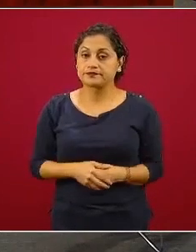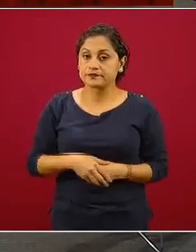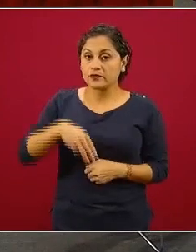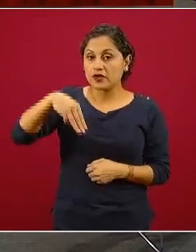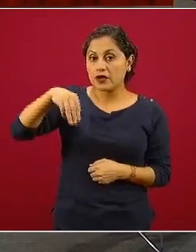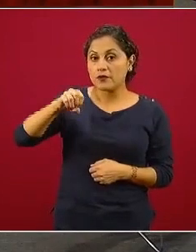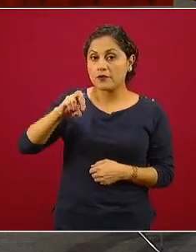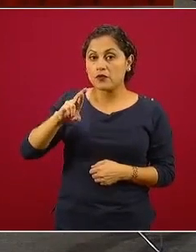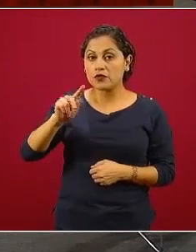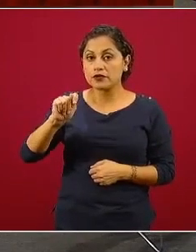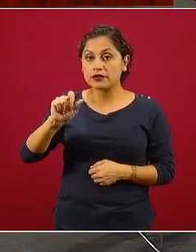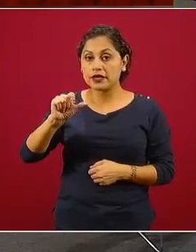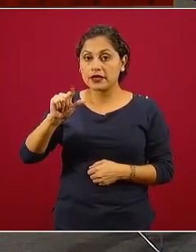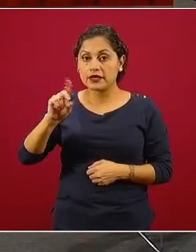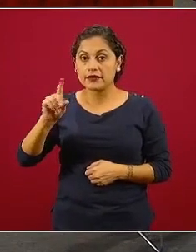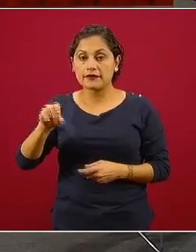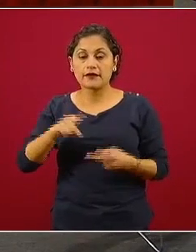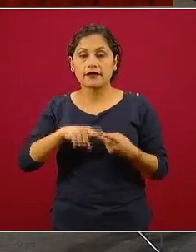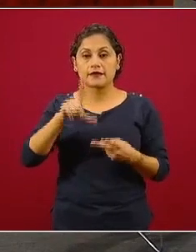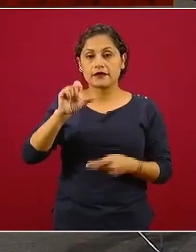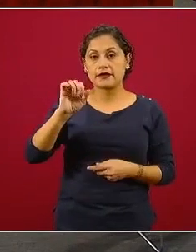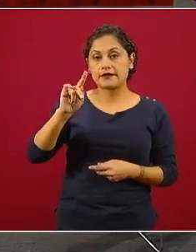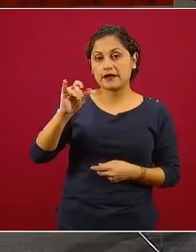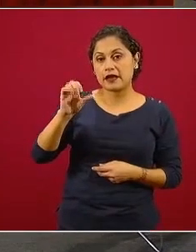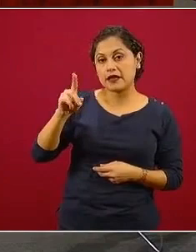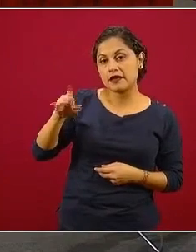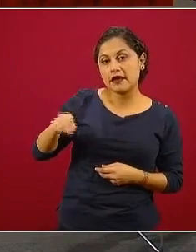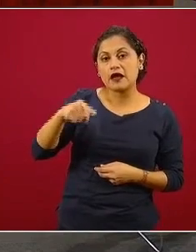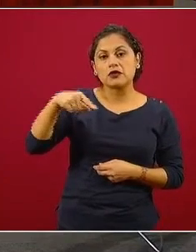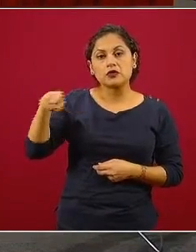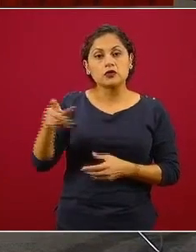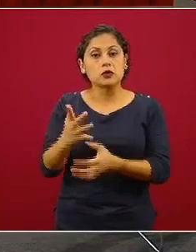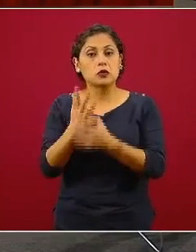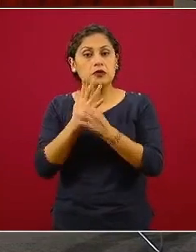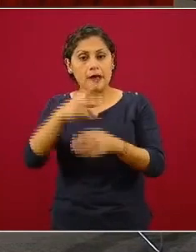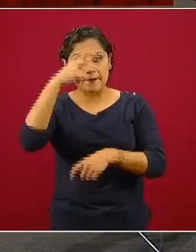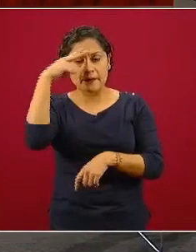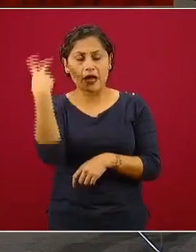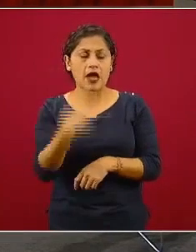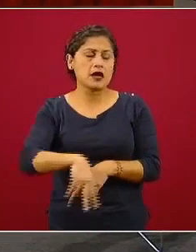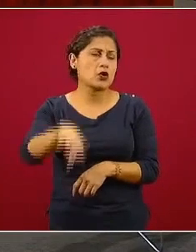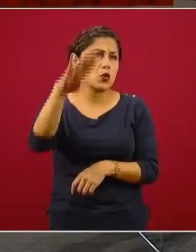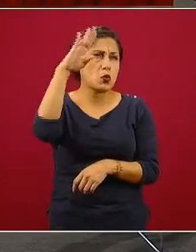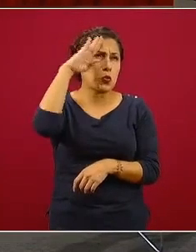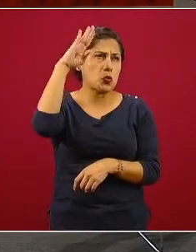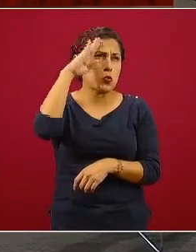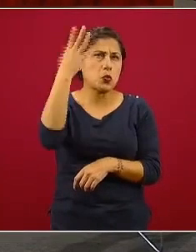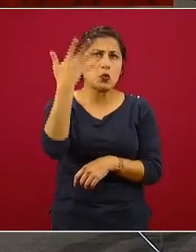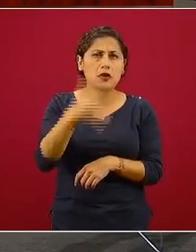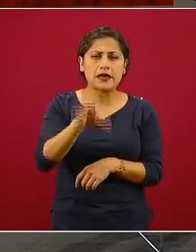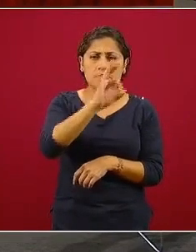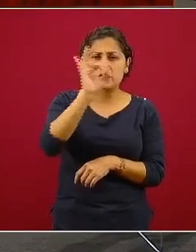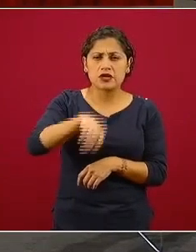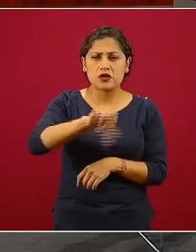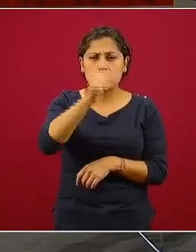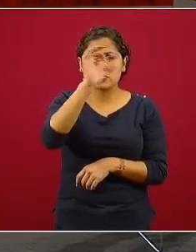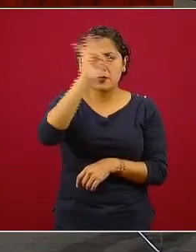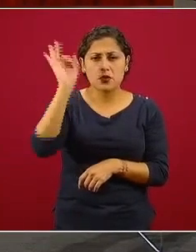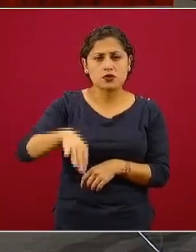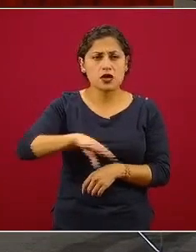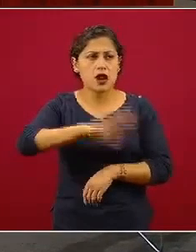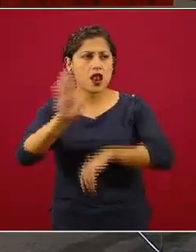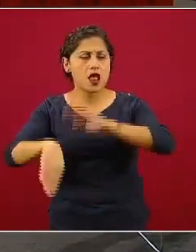Mortalidad, letalidad, México es el país con la más alta letalidad, 10%, casi 11%. En